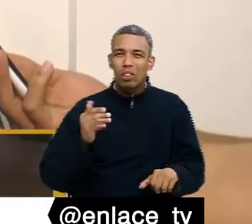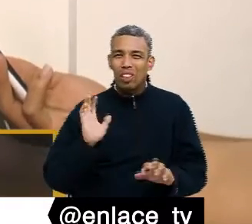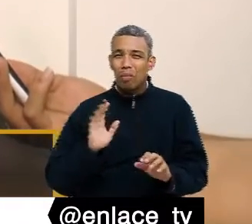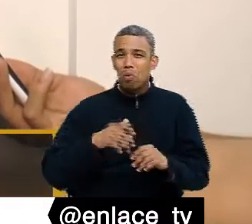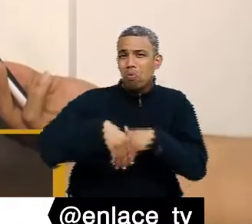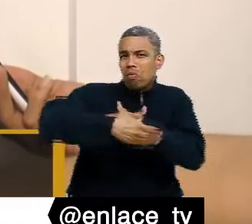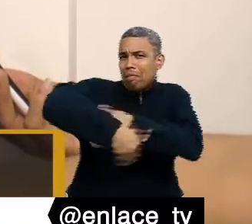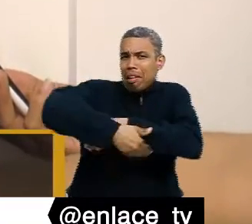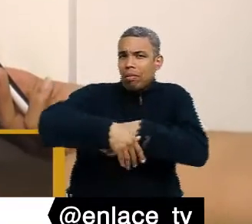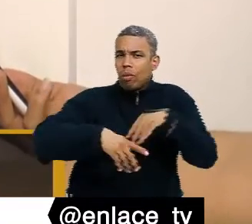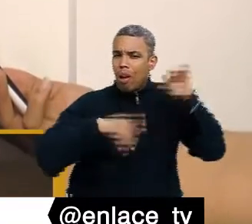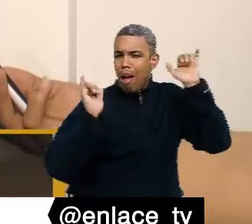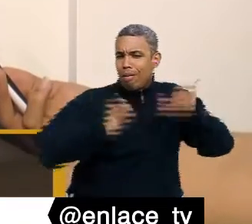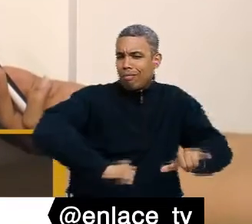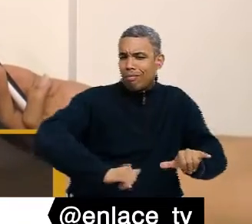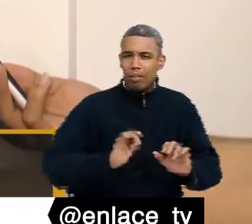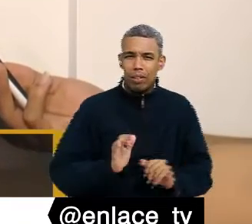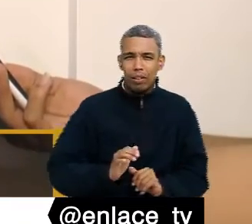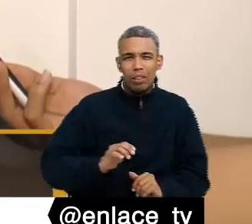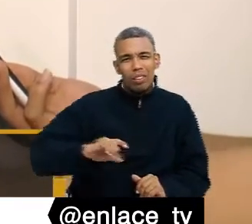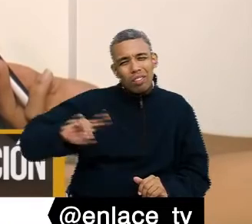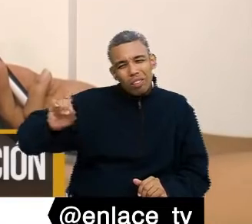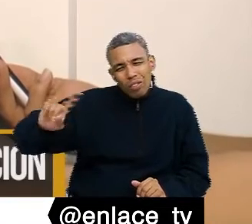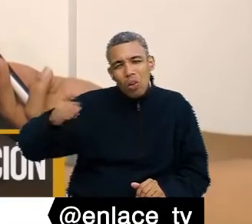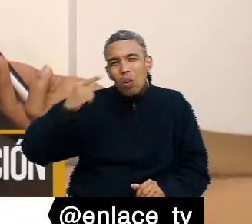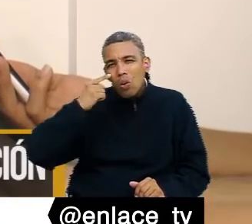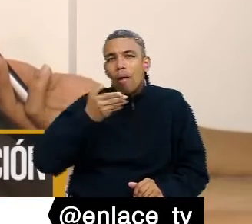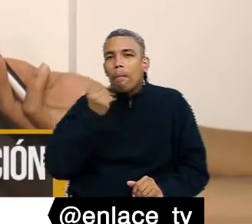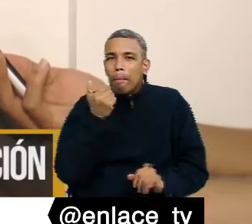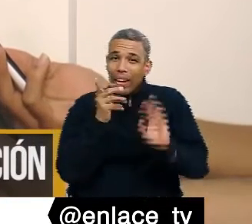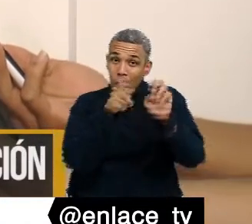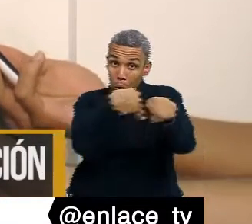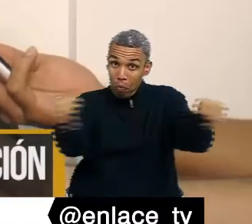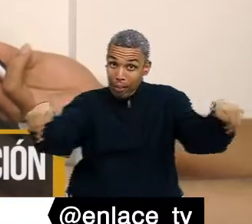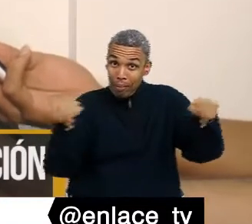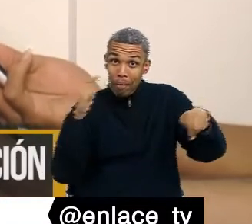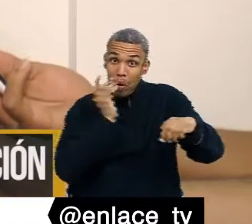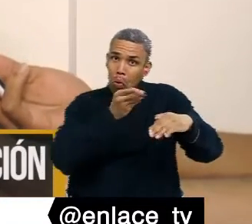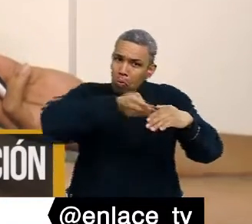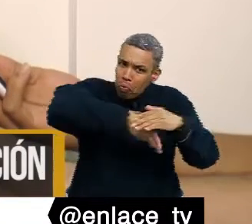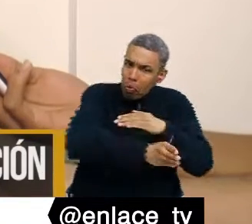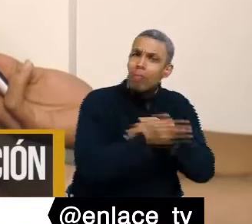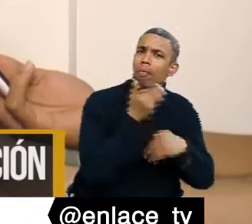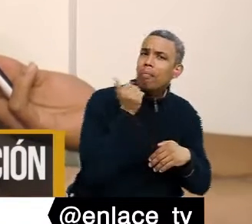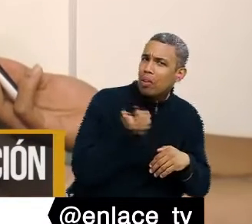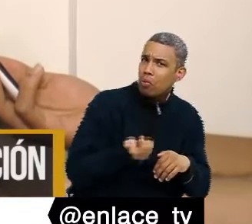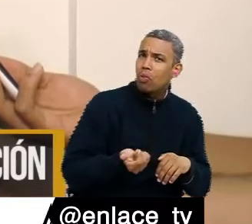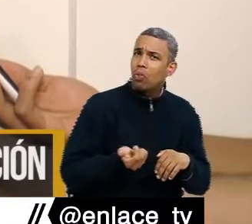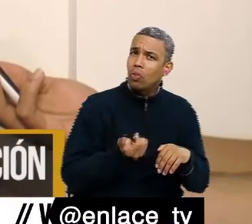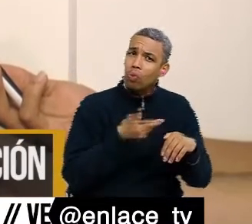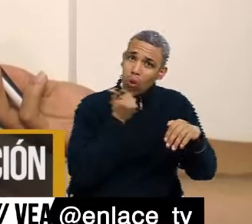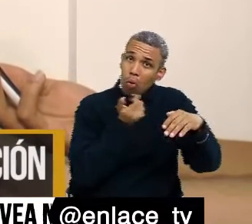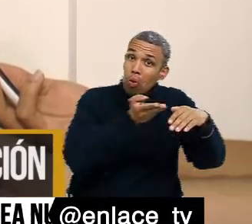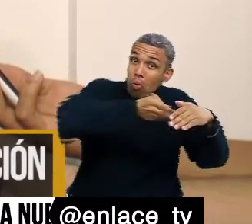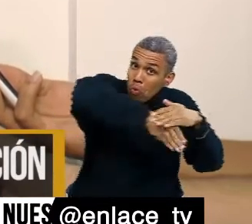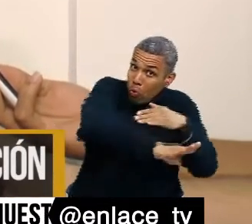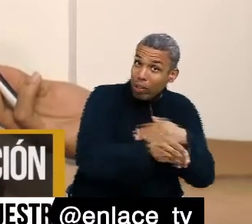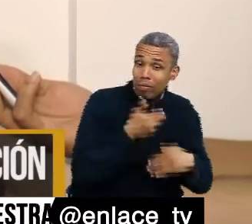calles, ahí existen los garajes ya adecuados o los parqueaderos. La idea de esto